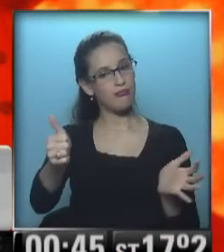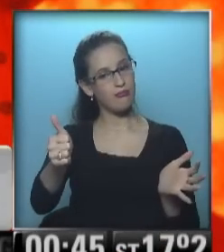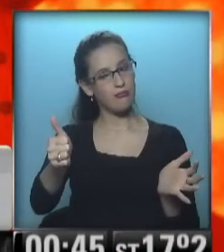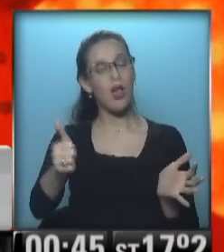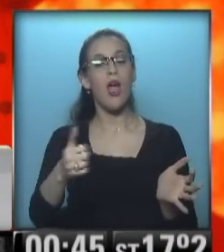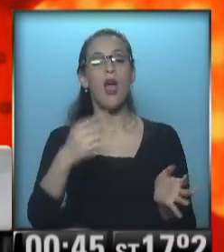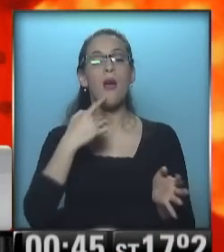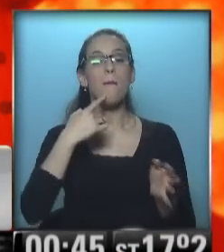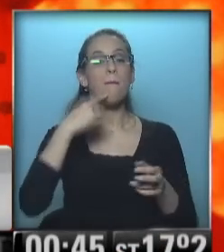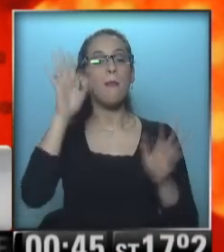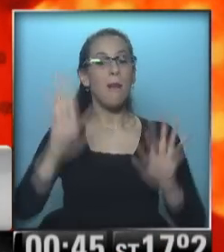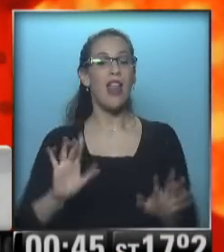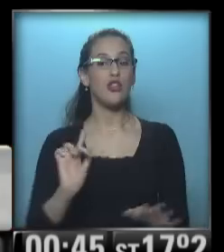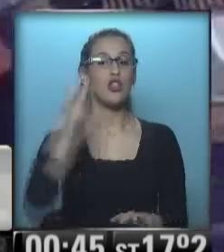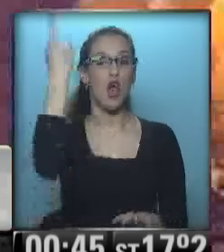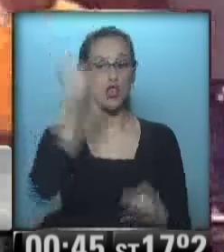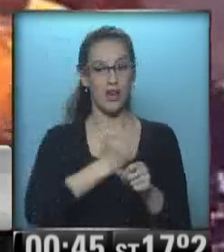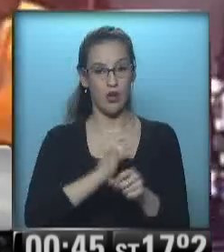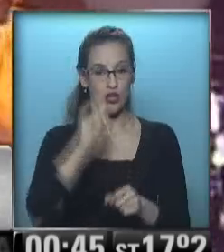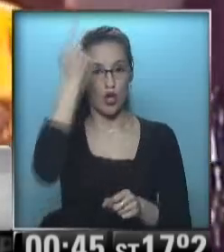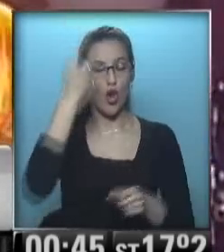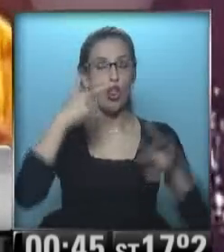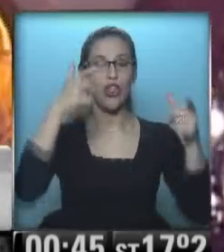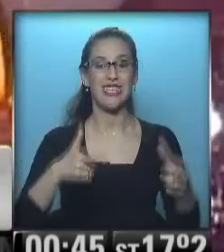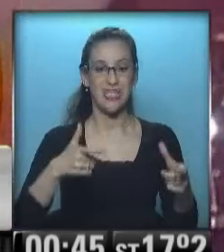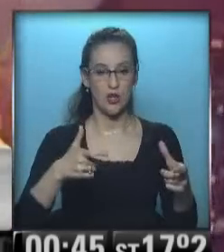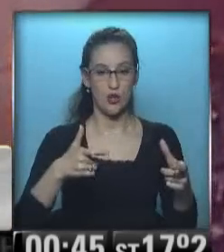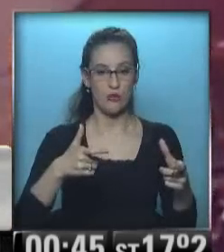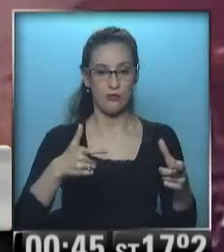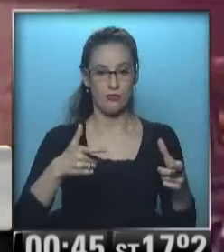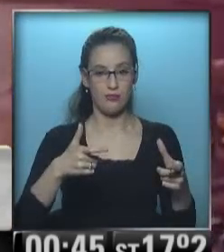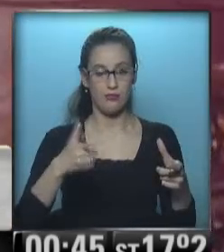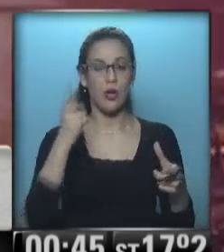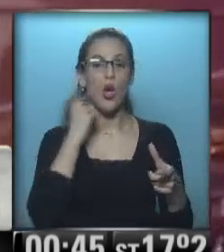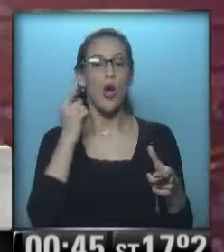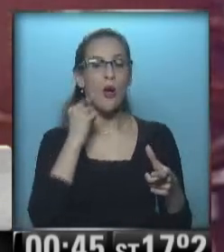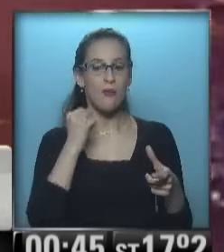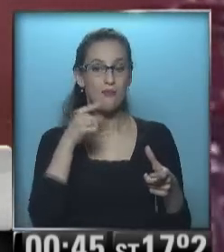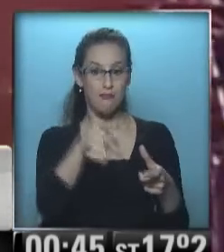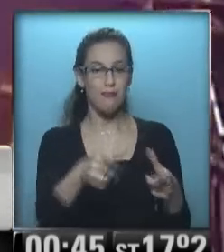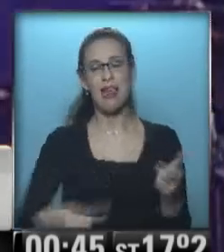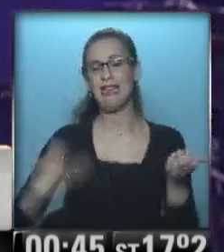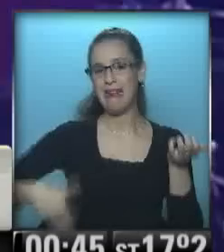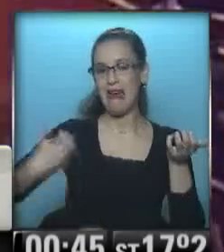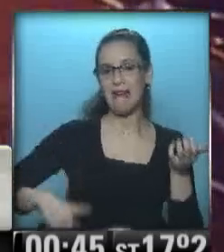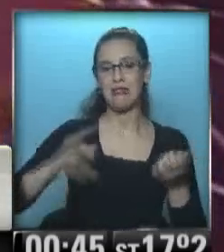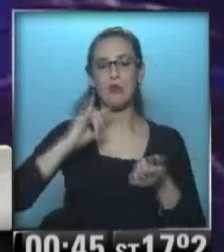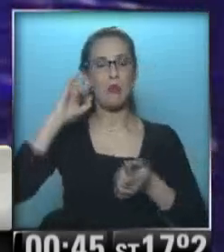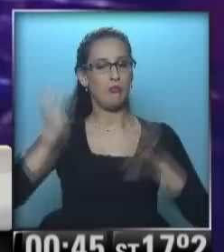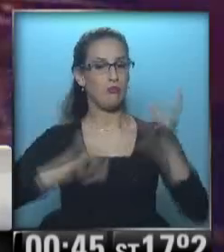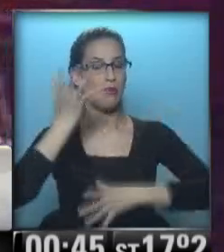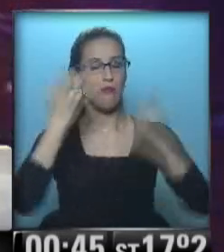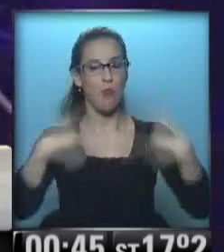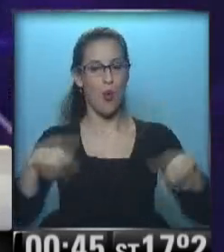su primer álbum solista. El Cerati rockero, guitarrista, compositor, ya se